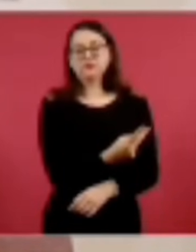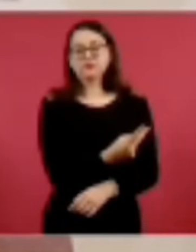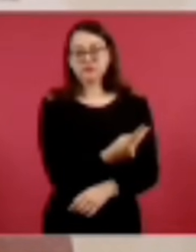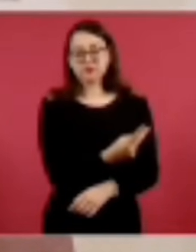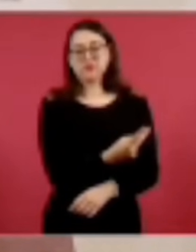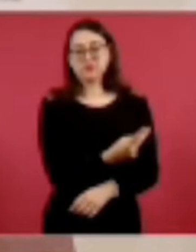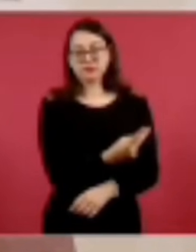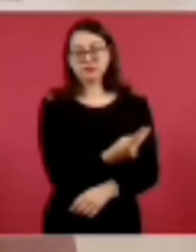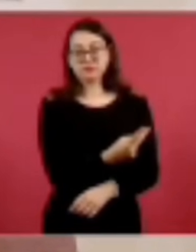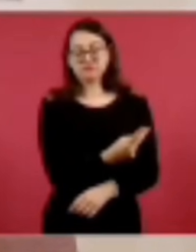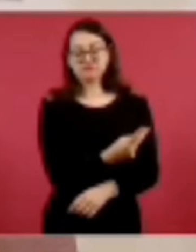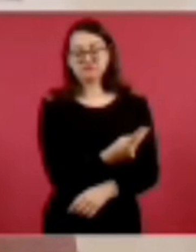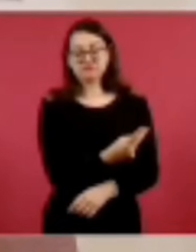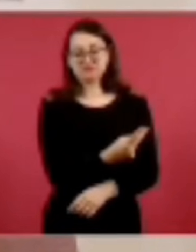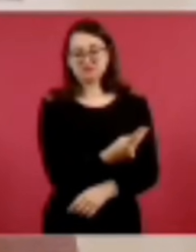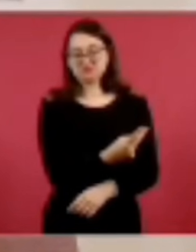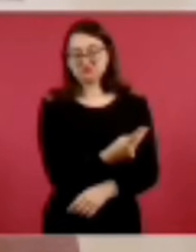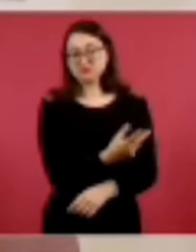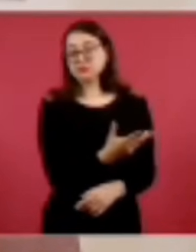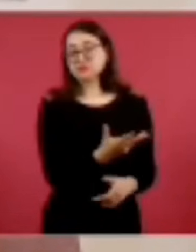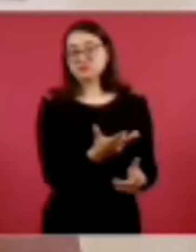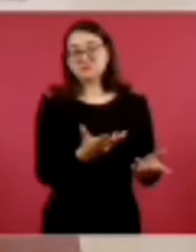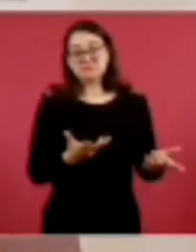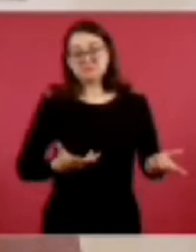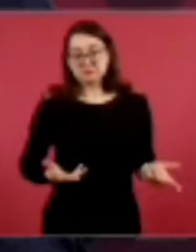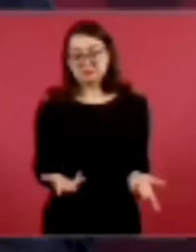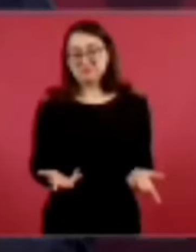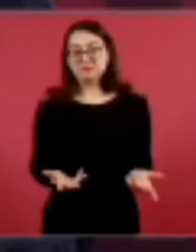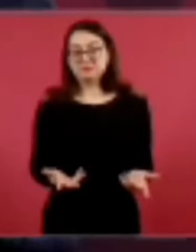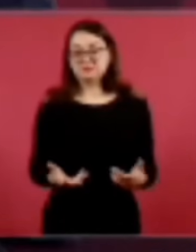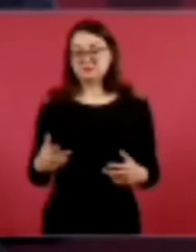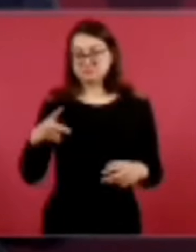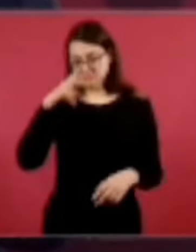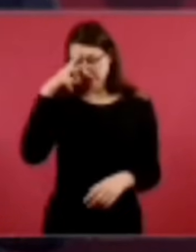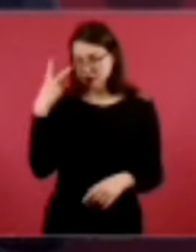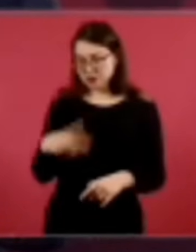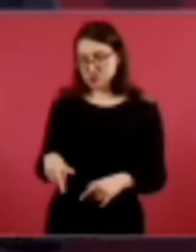han tenido un trato más respetuoso